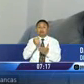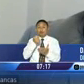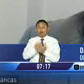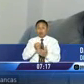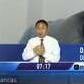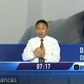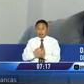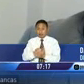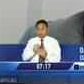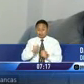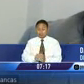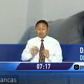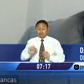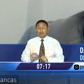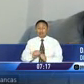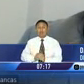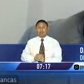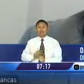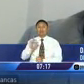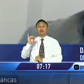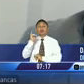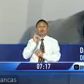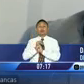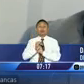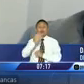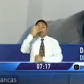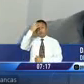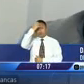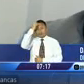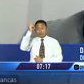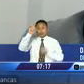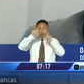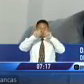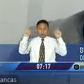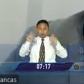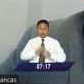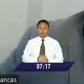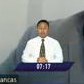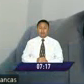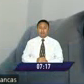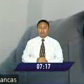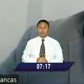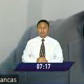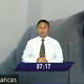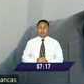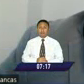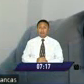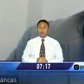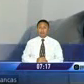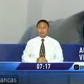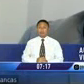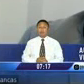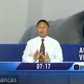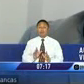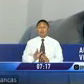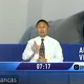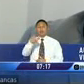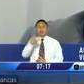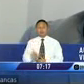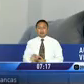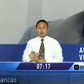sea dirigida por parte de instituciones educativas, de empresas, dirigido estrictamente por el personal